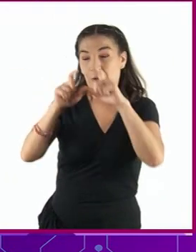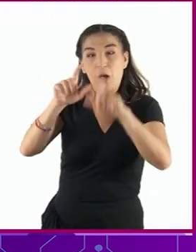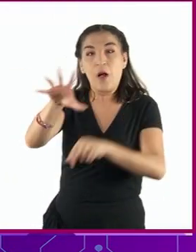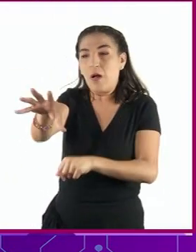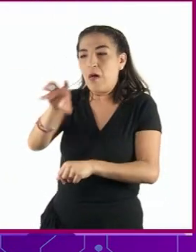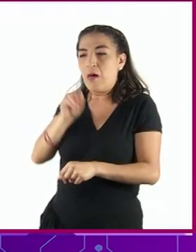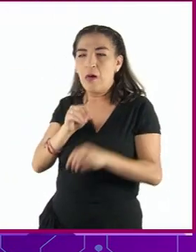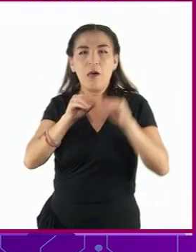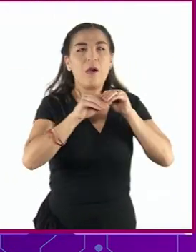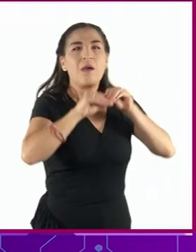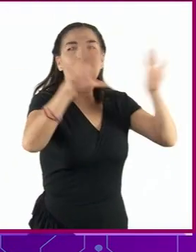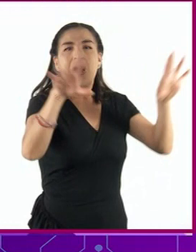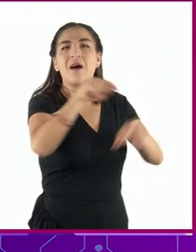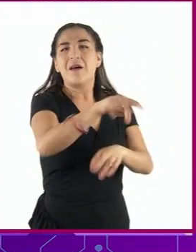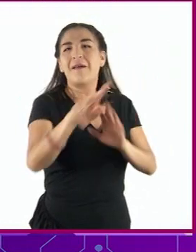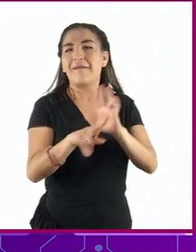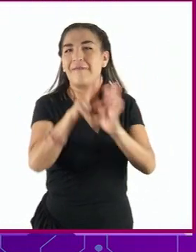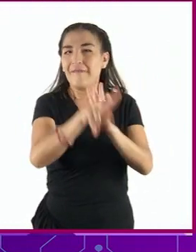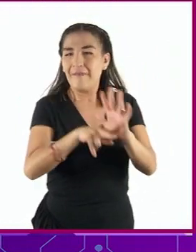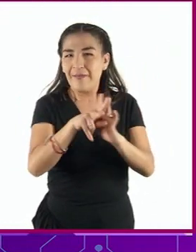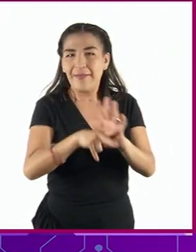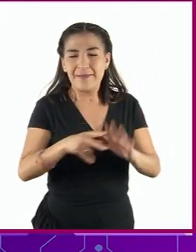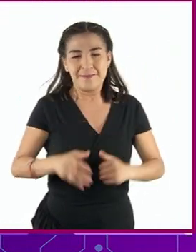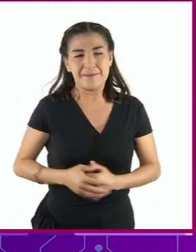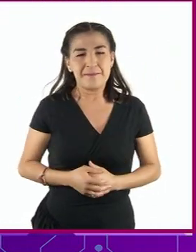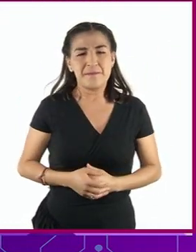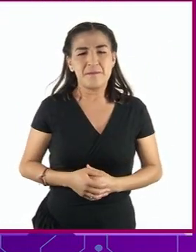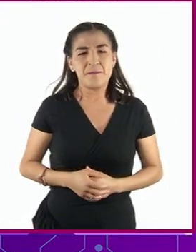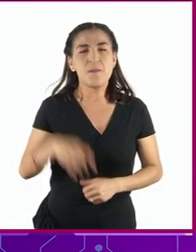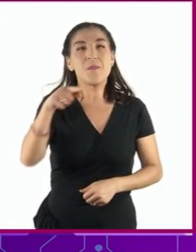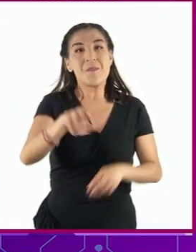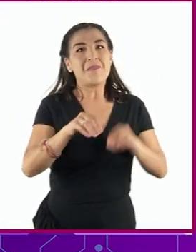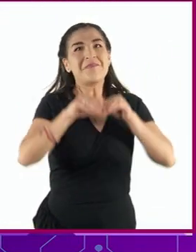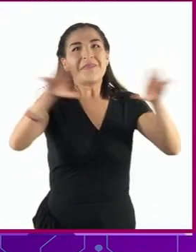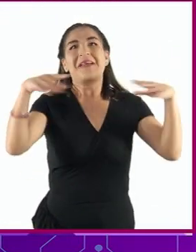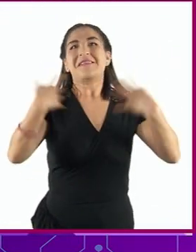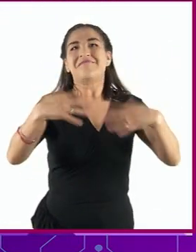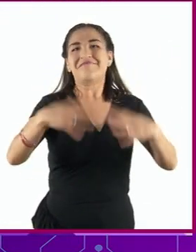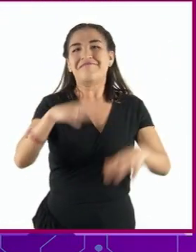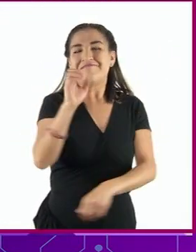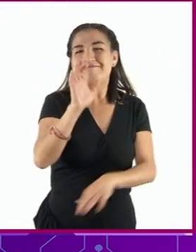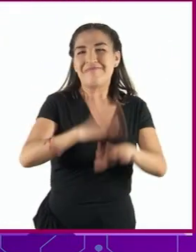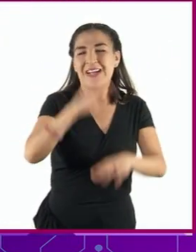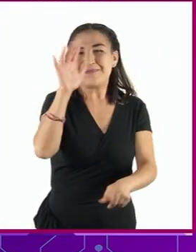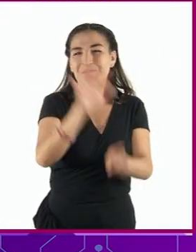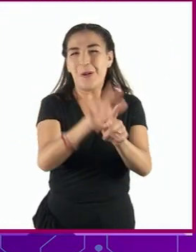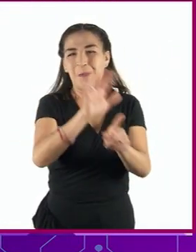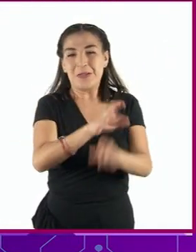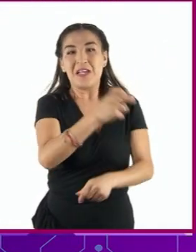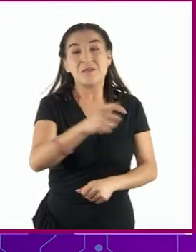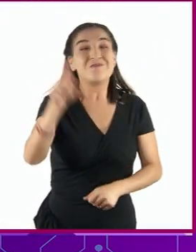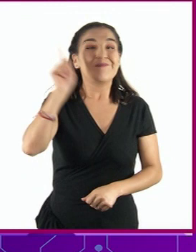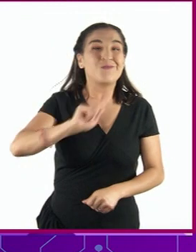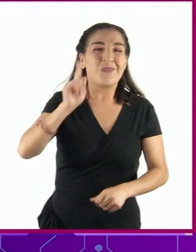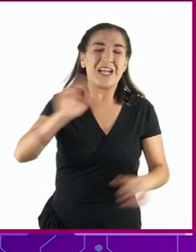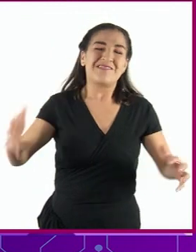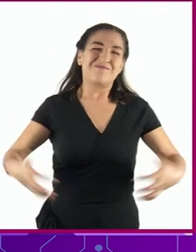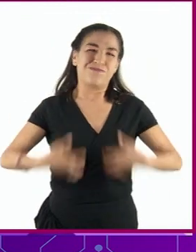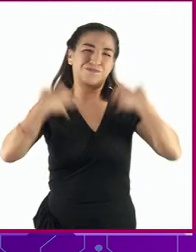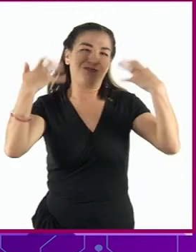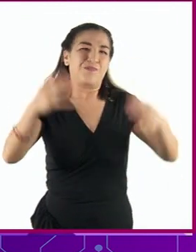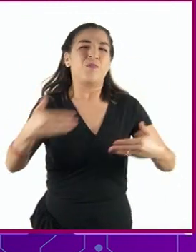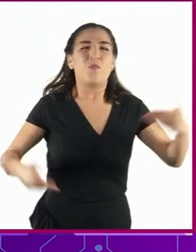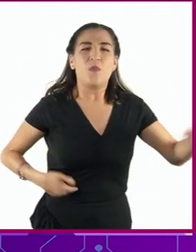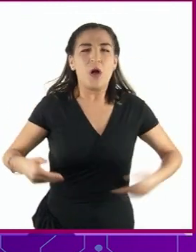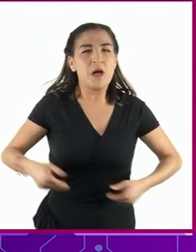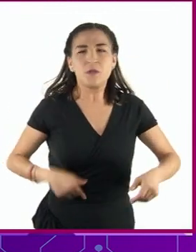Patricia para uno de sus videos. El video fue un éxito, pero Patricia se molestó porque Jorge no le